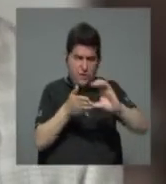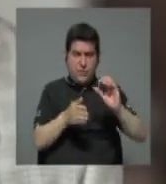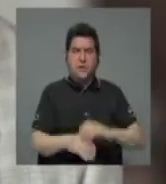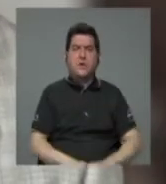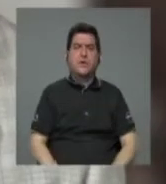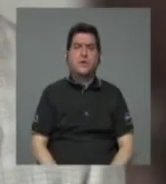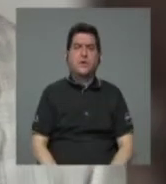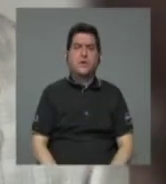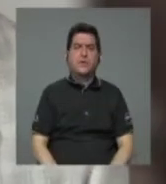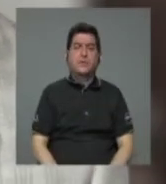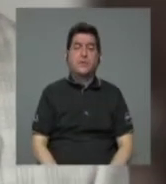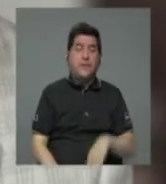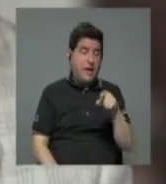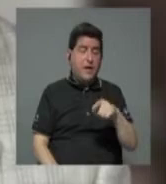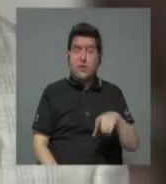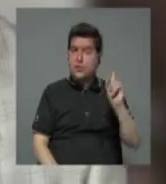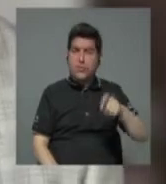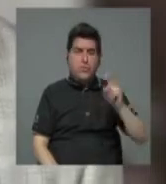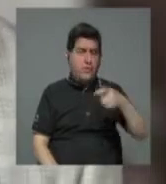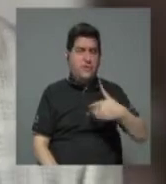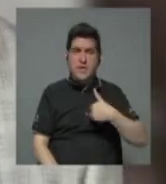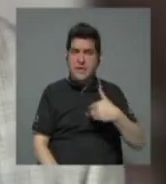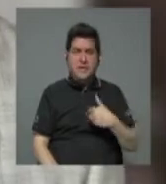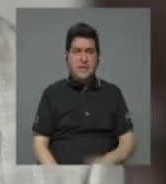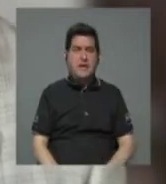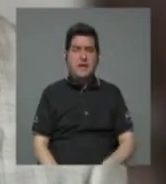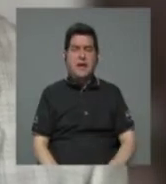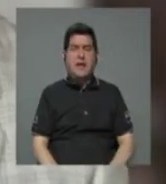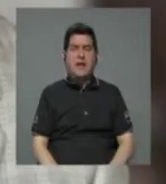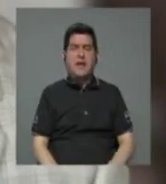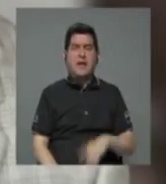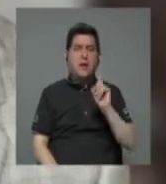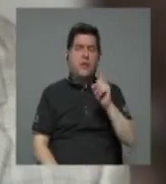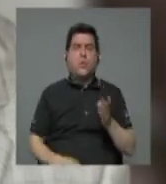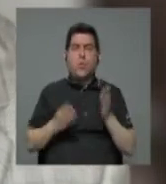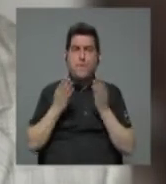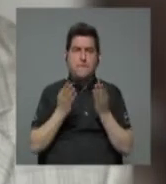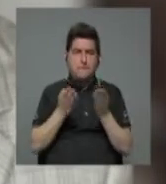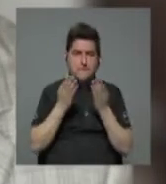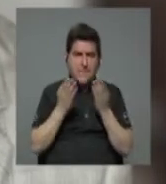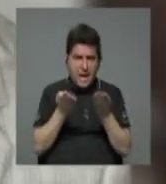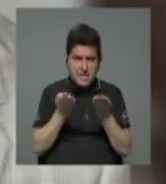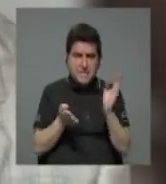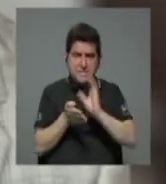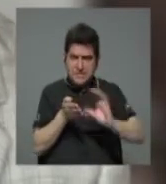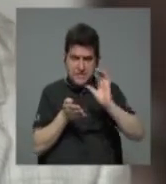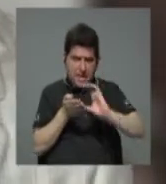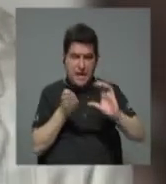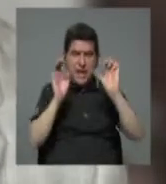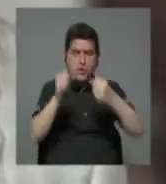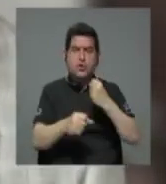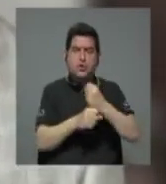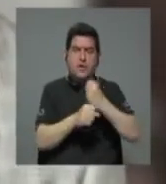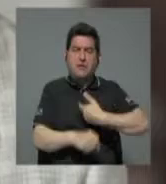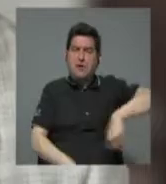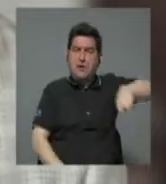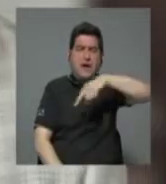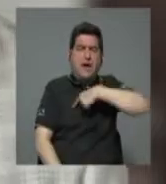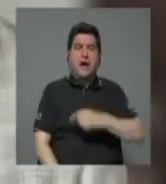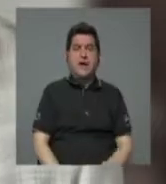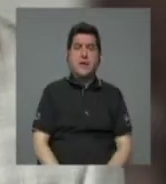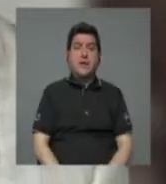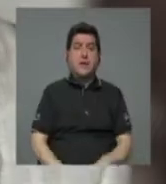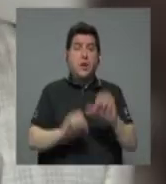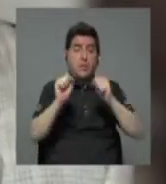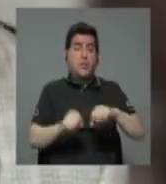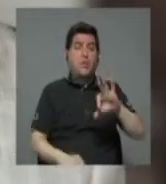ese sentido, no se requiere ni siquiera tener un bachillerato, digamos, de colegio para poder trabajar con nosotros. Puede decir